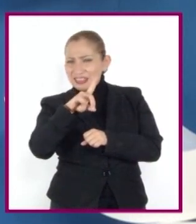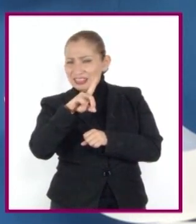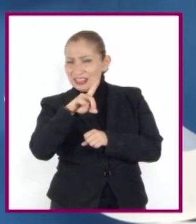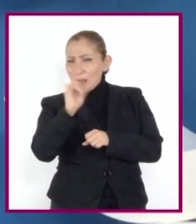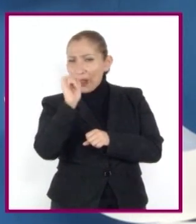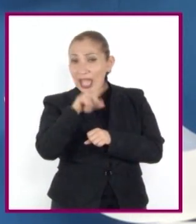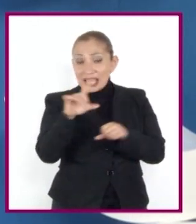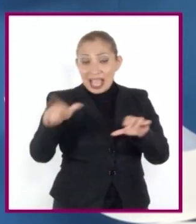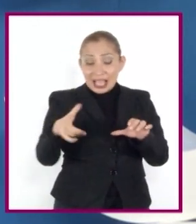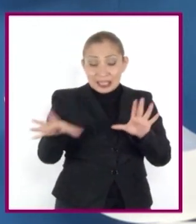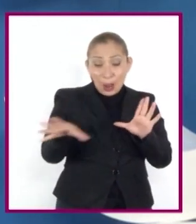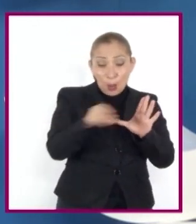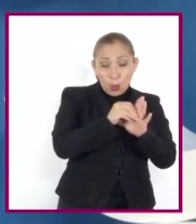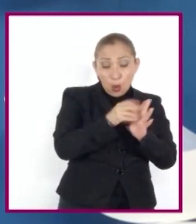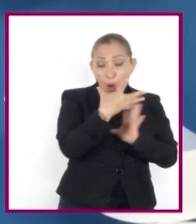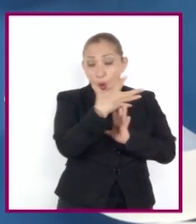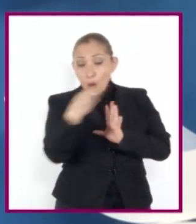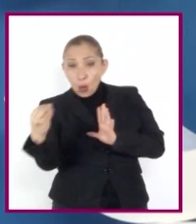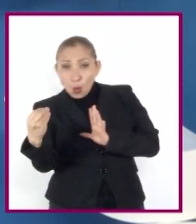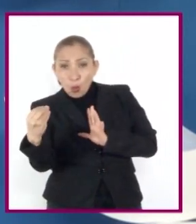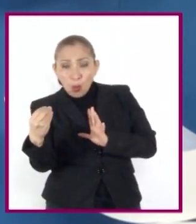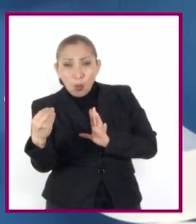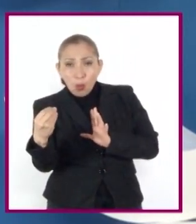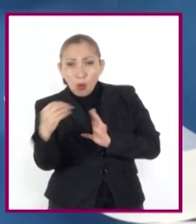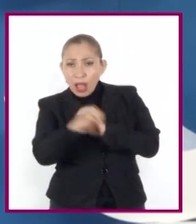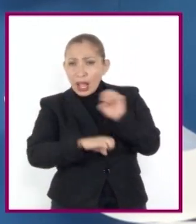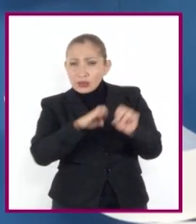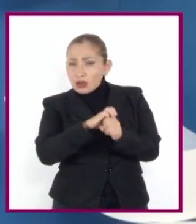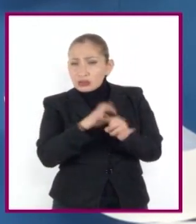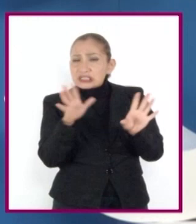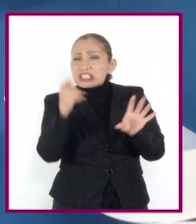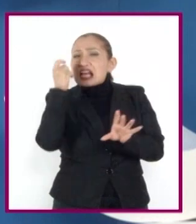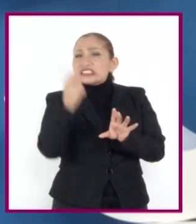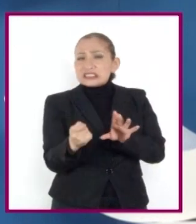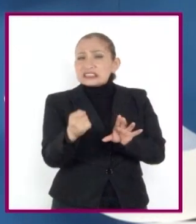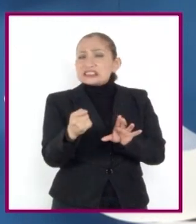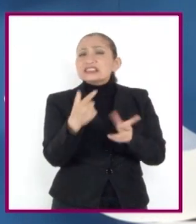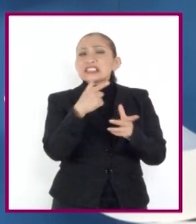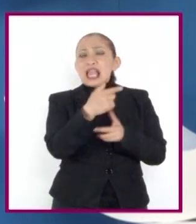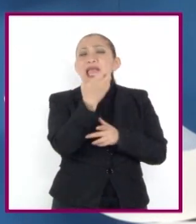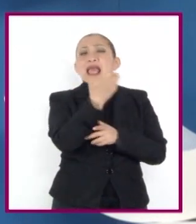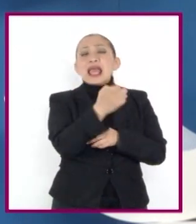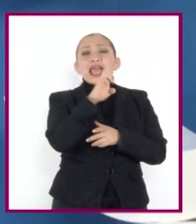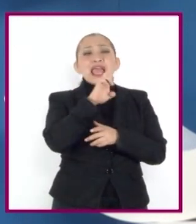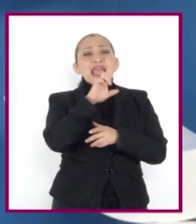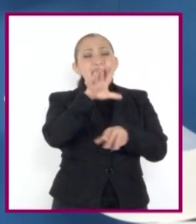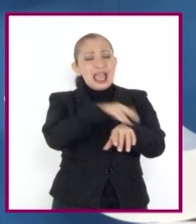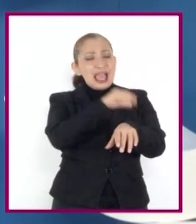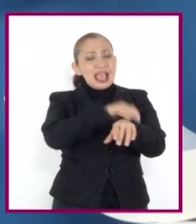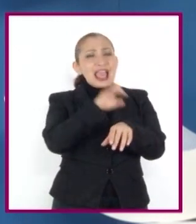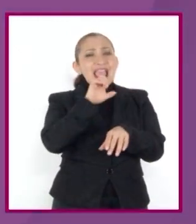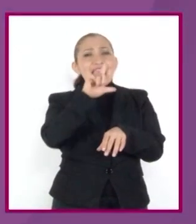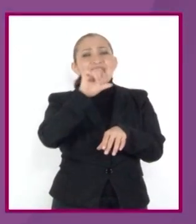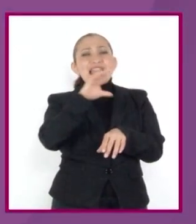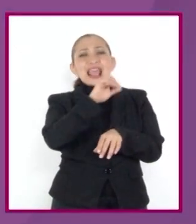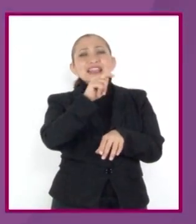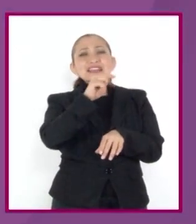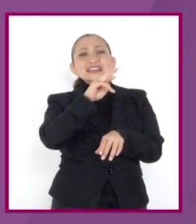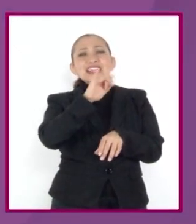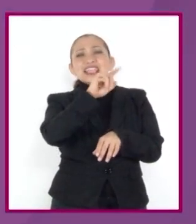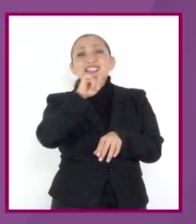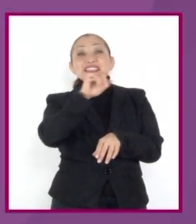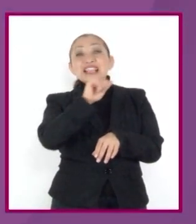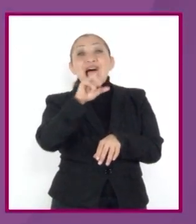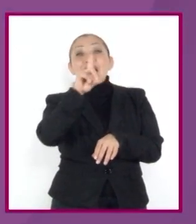trata de ganar y ceder electrones, pero aún quiero saber qué significa eso de electrizado.